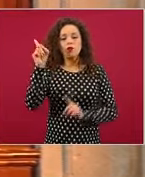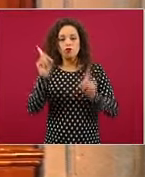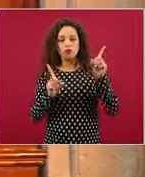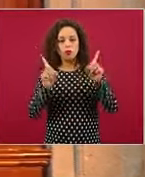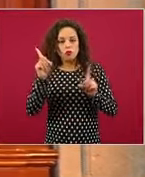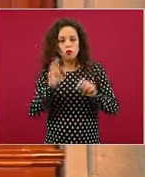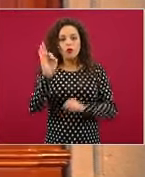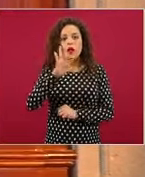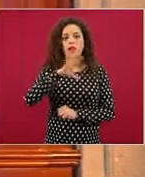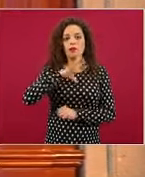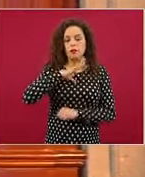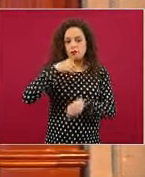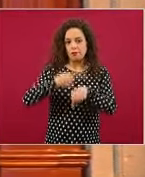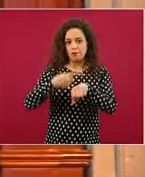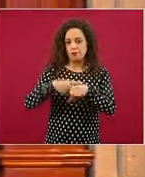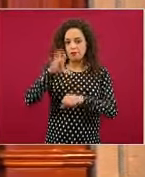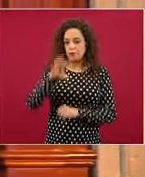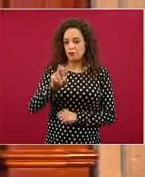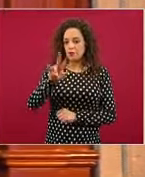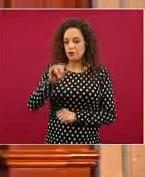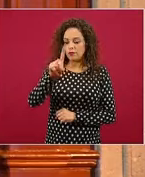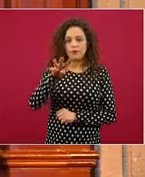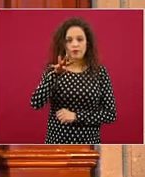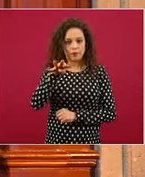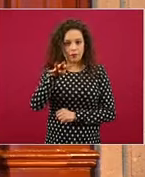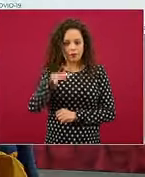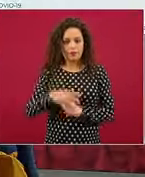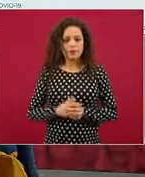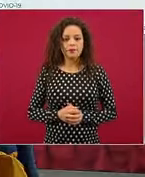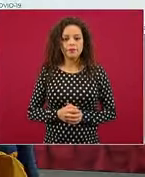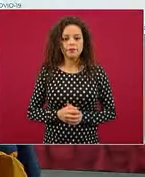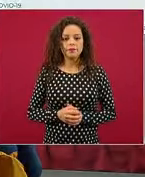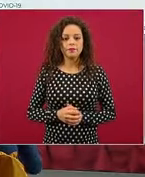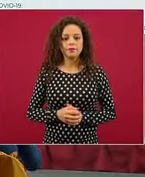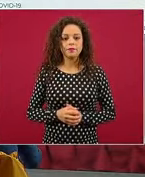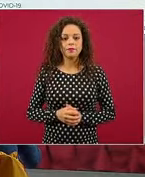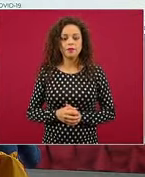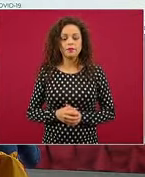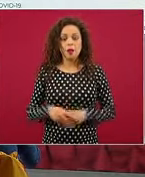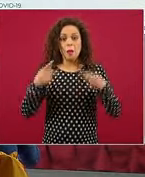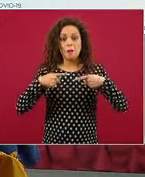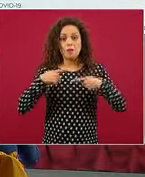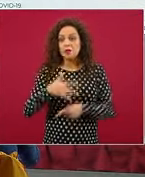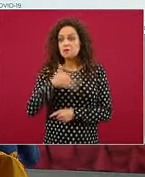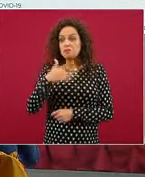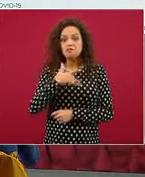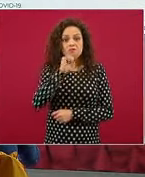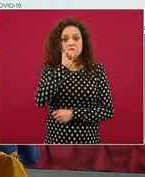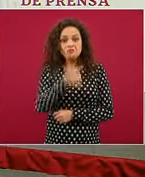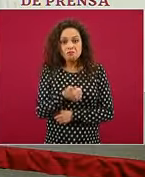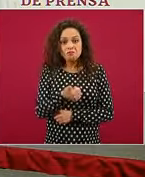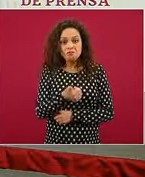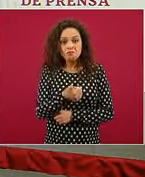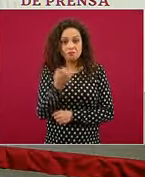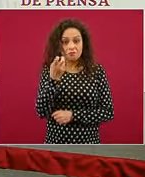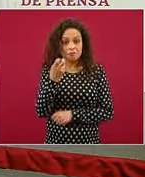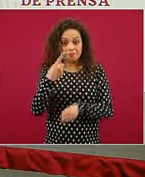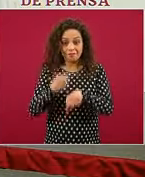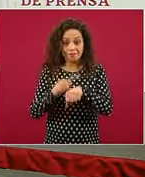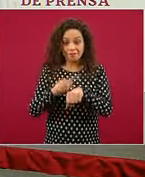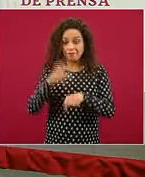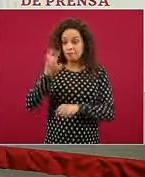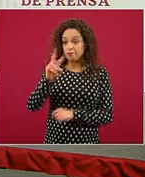de COVID-19. No es para personas asintomáticas. Si yo no tengo signos y síntomas de la enfermedad, no debo